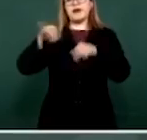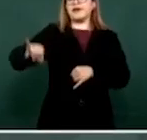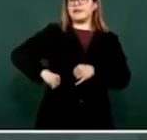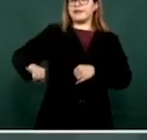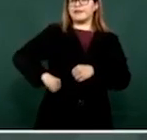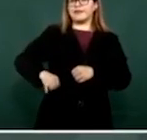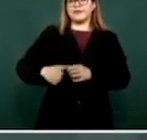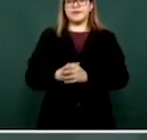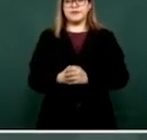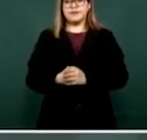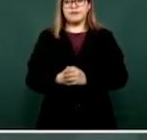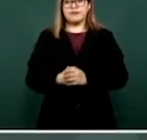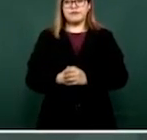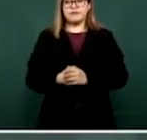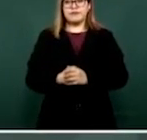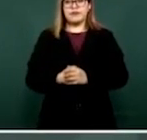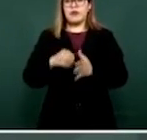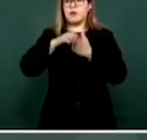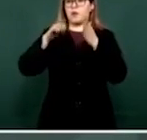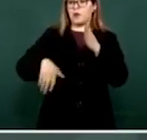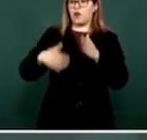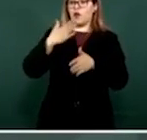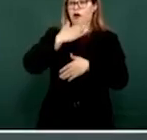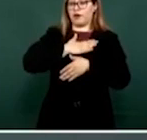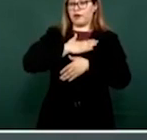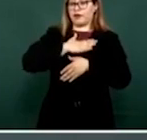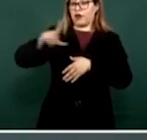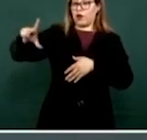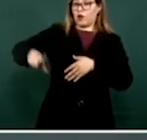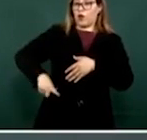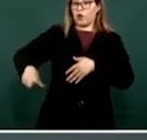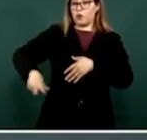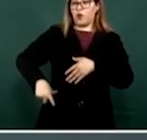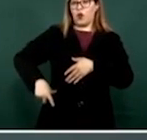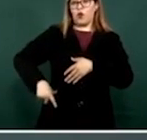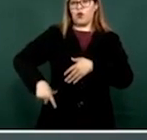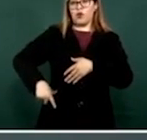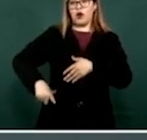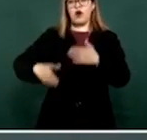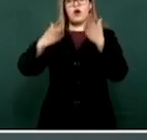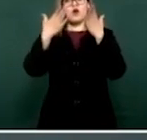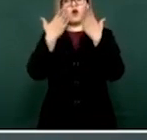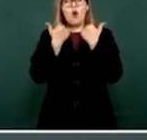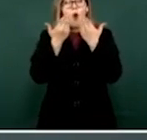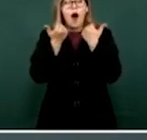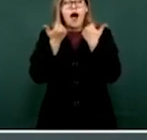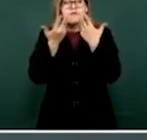interesante. Desde que estamos en el gobierno, no ha habido paros